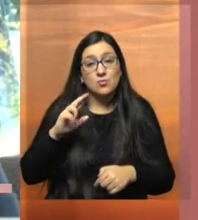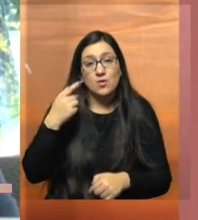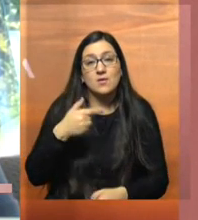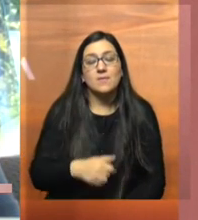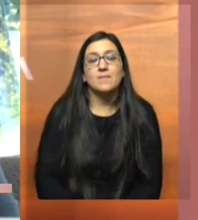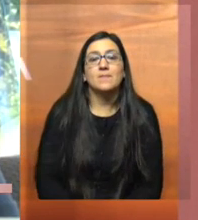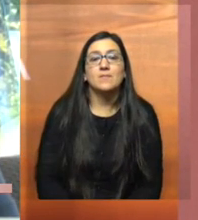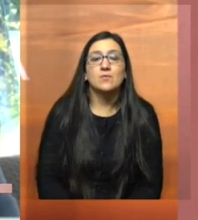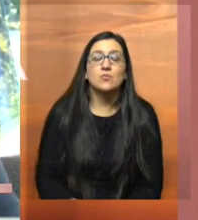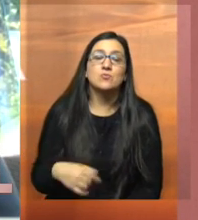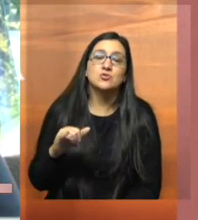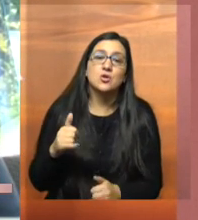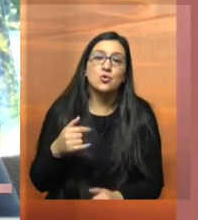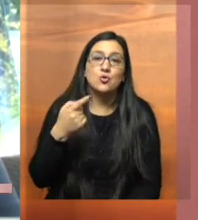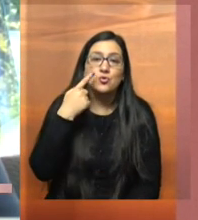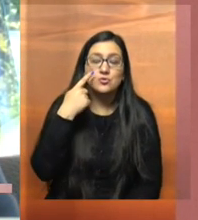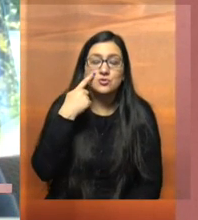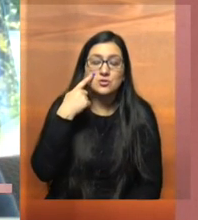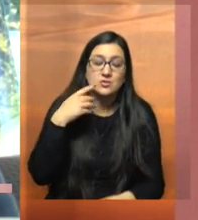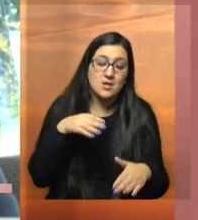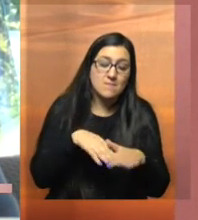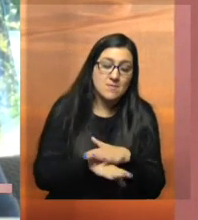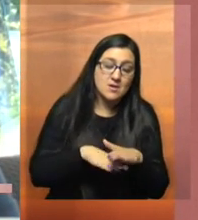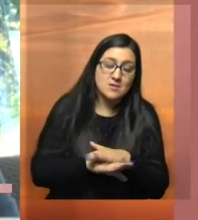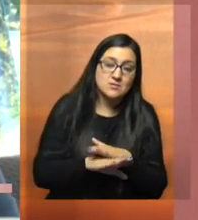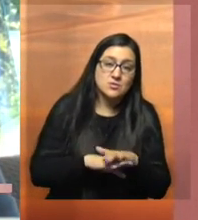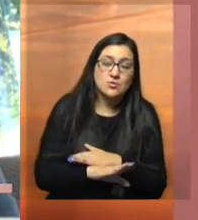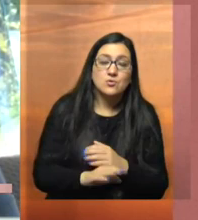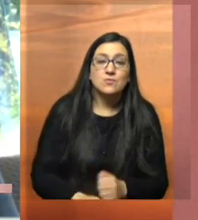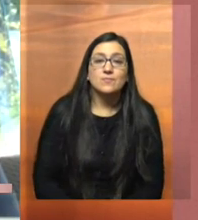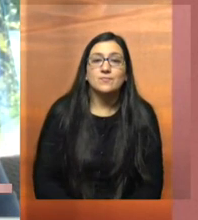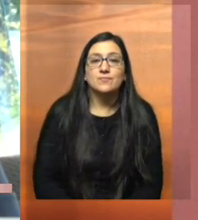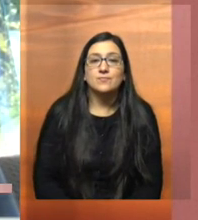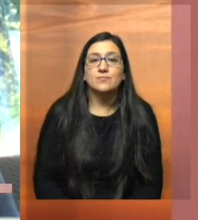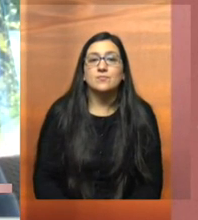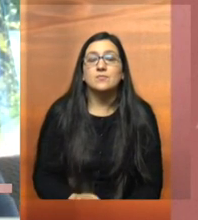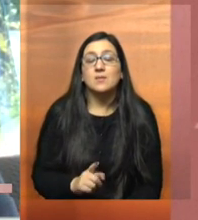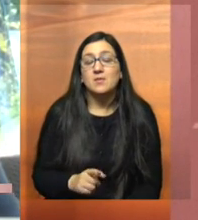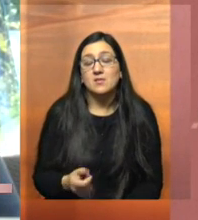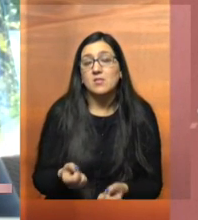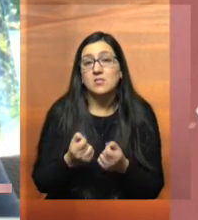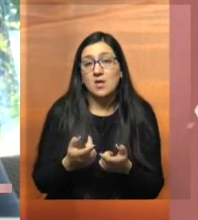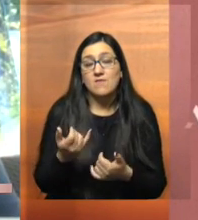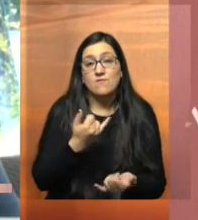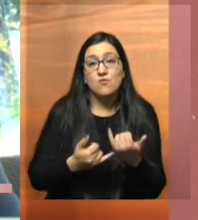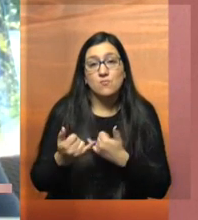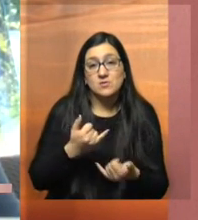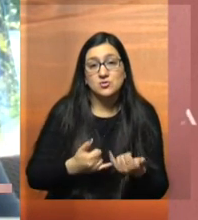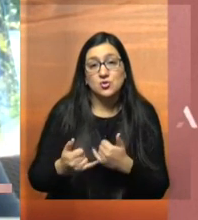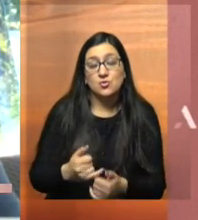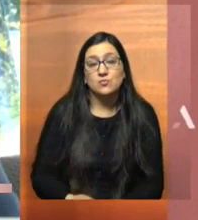que han sido tradicionalmente muy fuertes en impreso, pues tienen una presencia importante como fuente de noticia en el consumo de